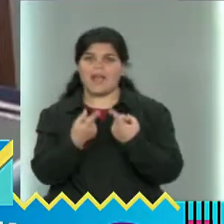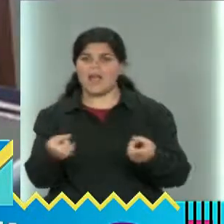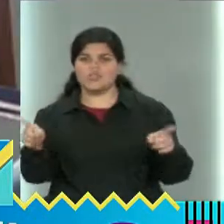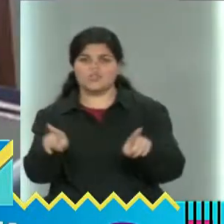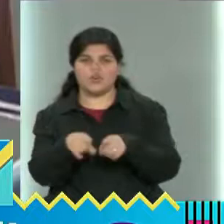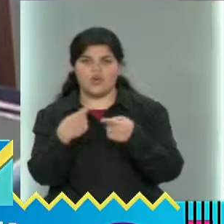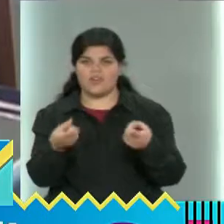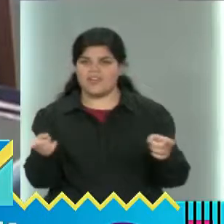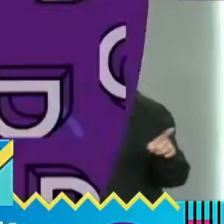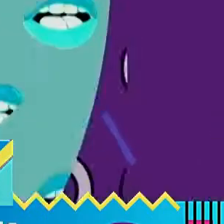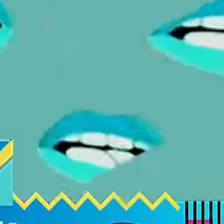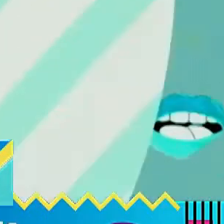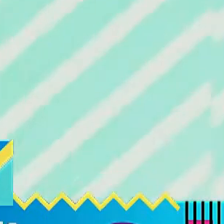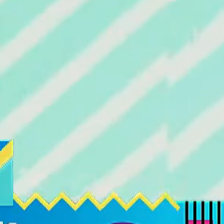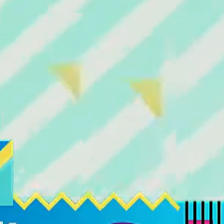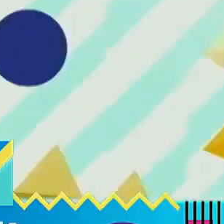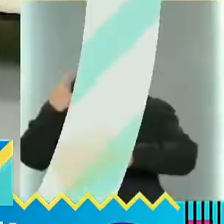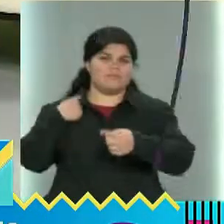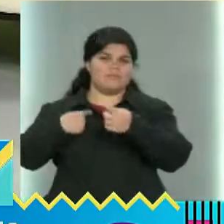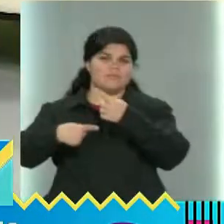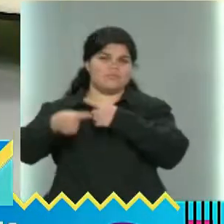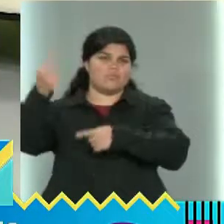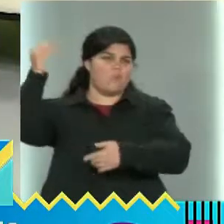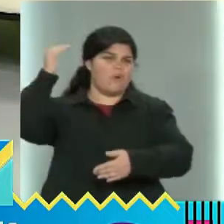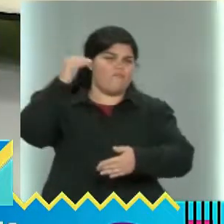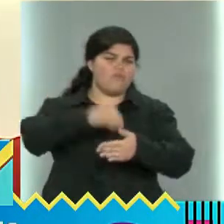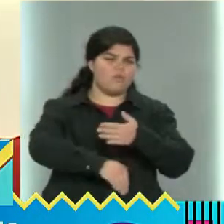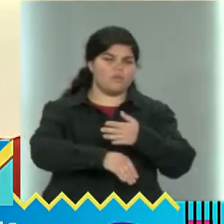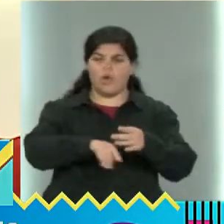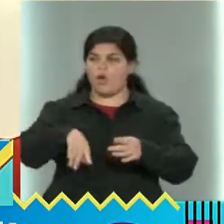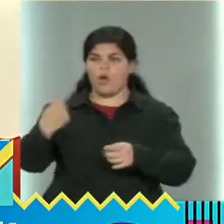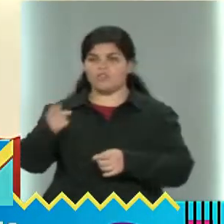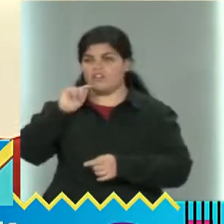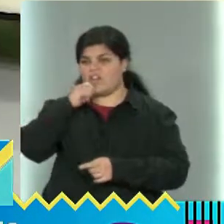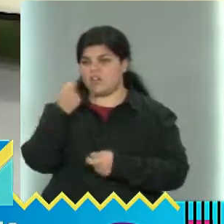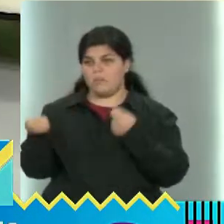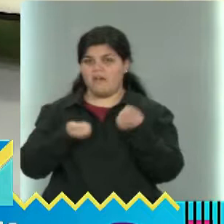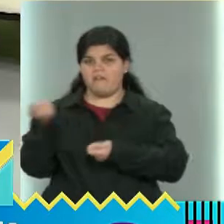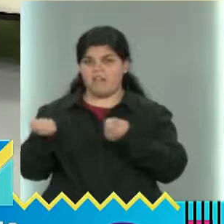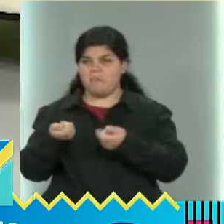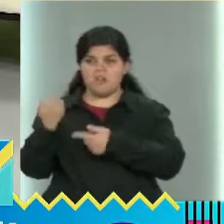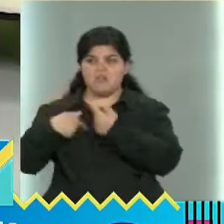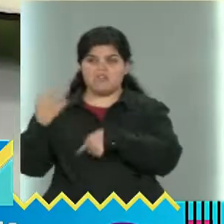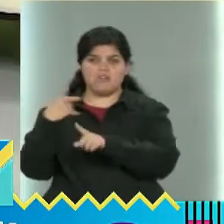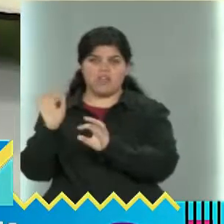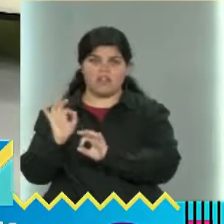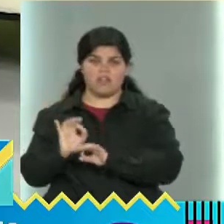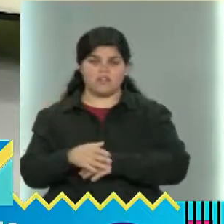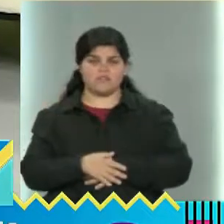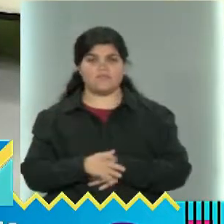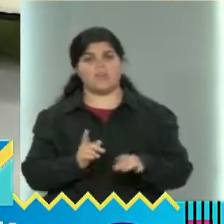dicen mucho, profundo, y otras, bueno, son lindas para bailar y nada más. Vos decías recién que a veces los lectores llegamos más tarde,